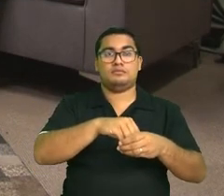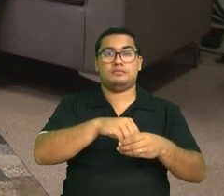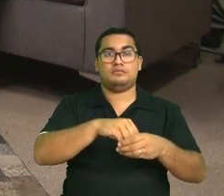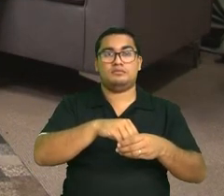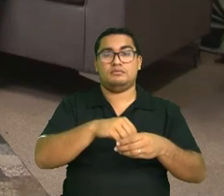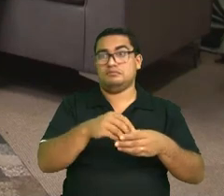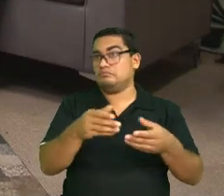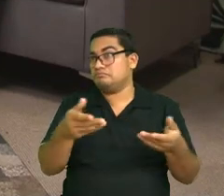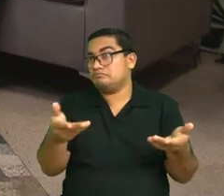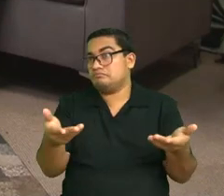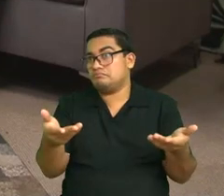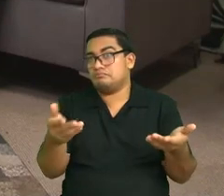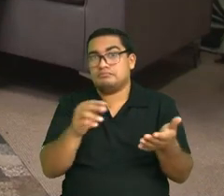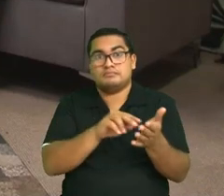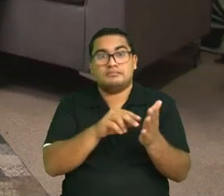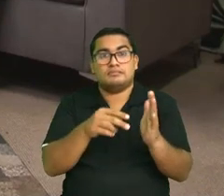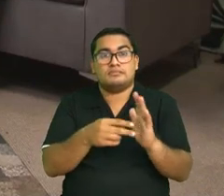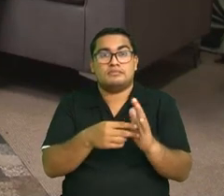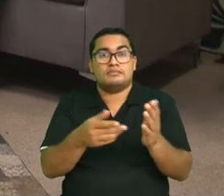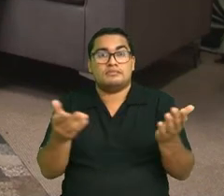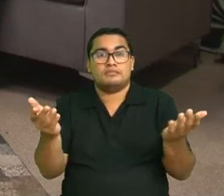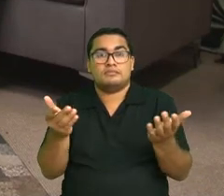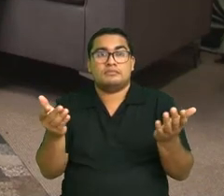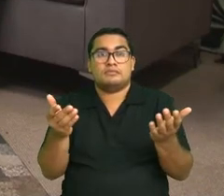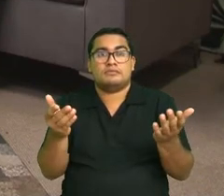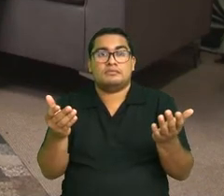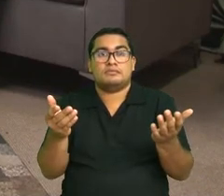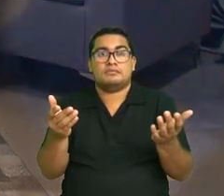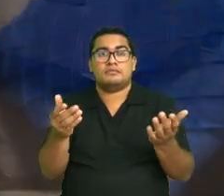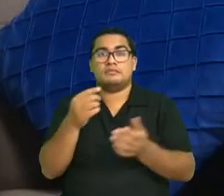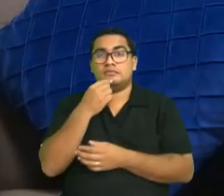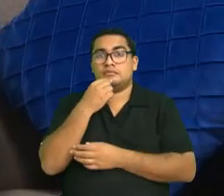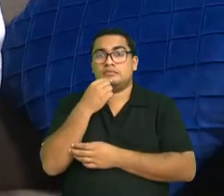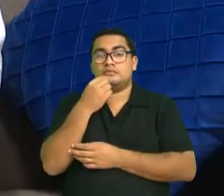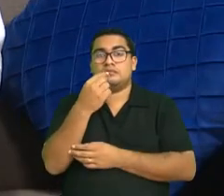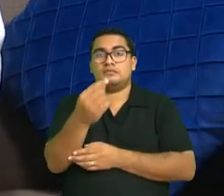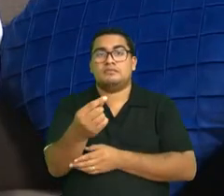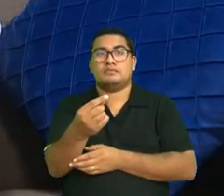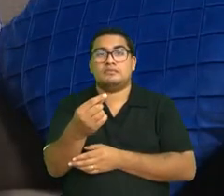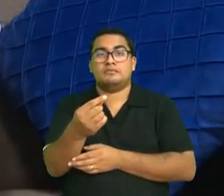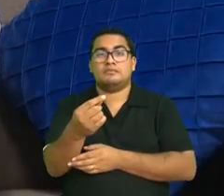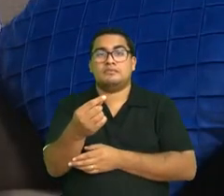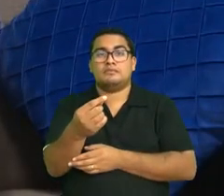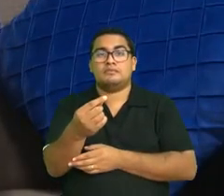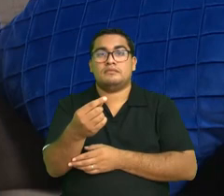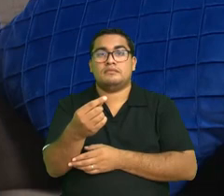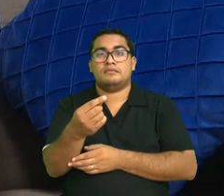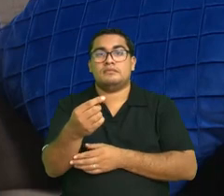lo que significa. Lo que trato de exponer es, dicen, cuando se afirma